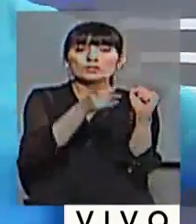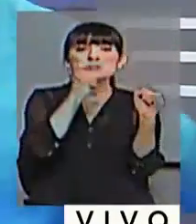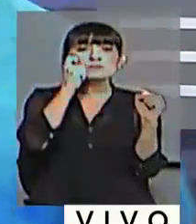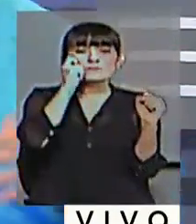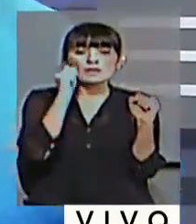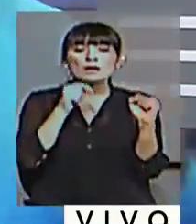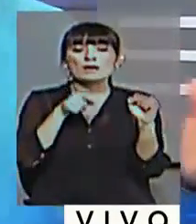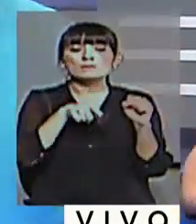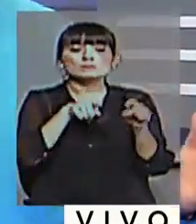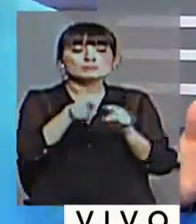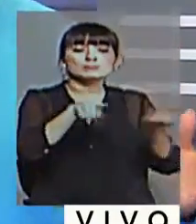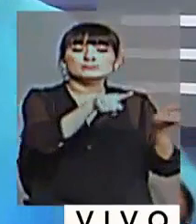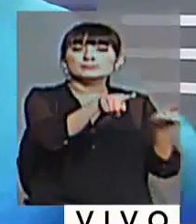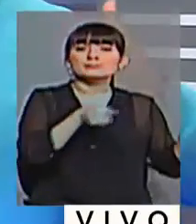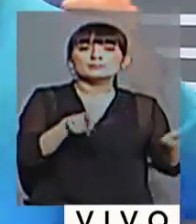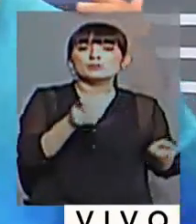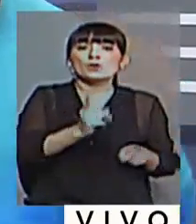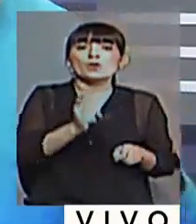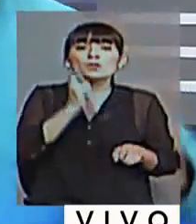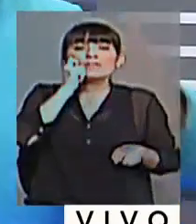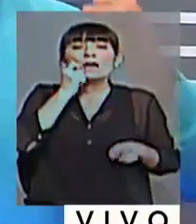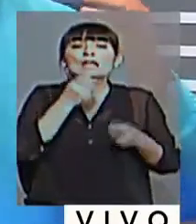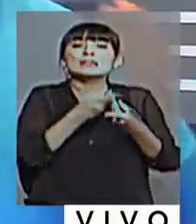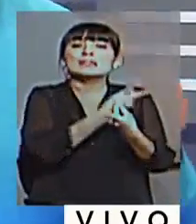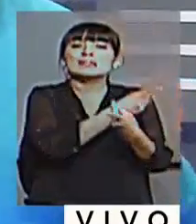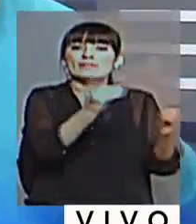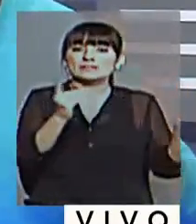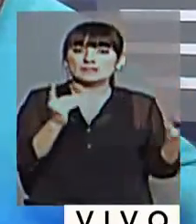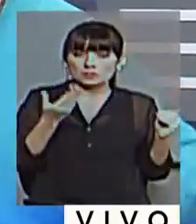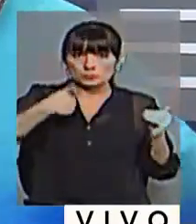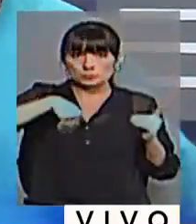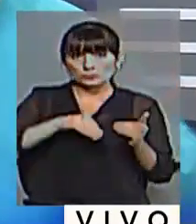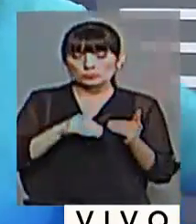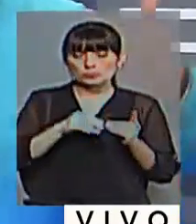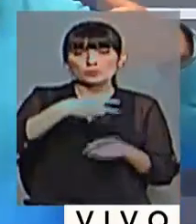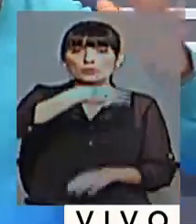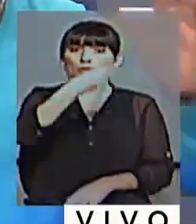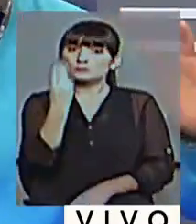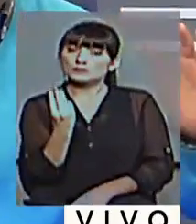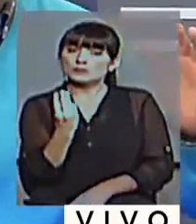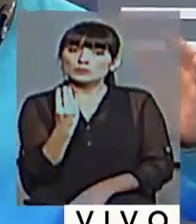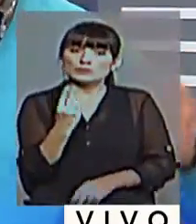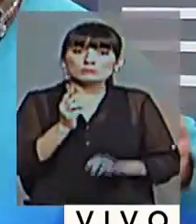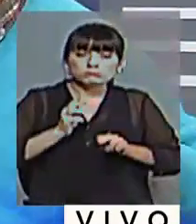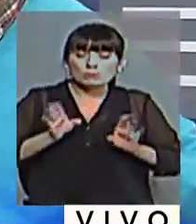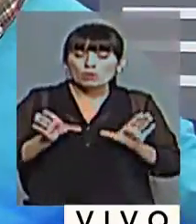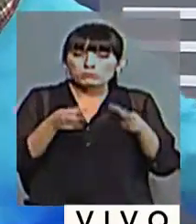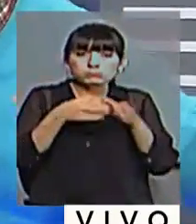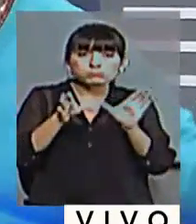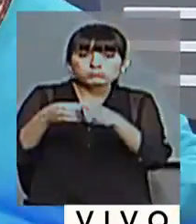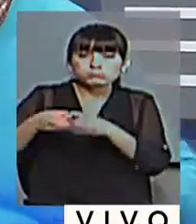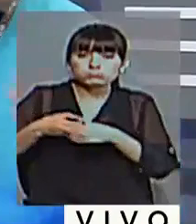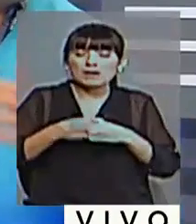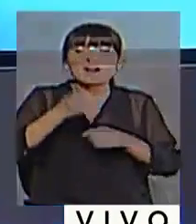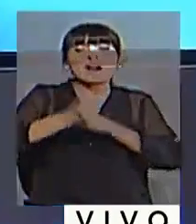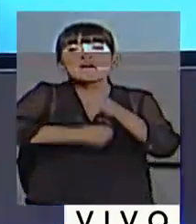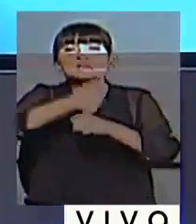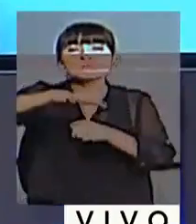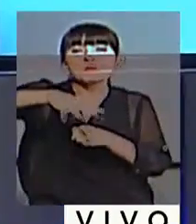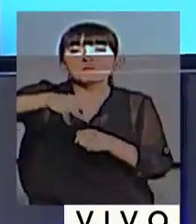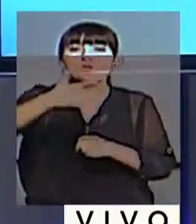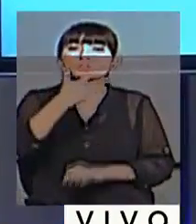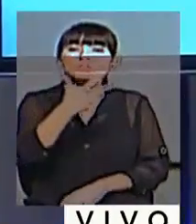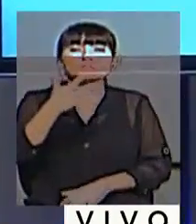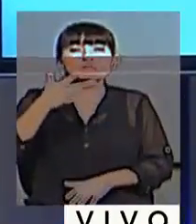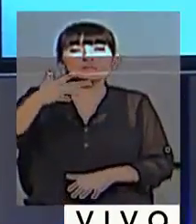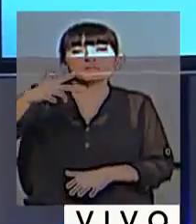aquí y por allá, es diversidad. Nosotros construimos la concertación el año 80 y tanto, cuando los jóvenes y los